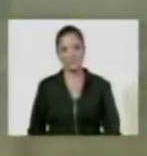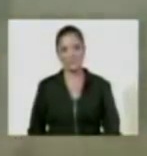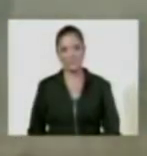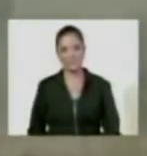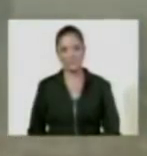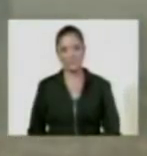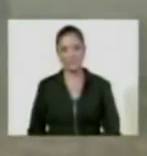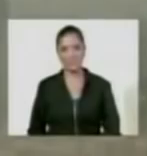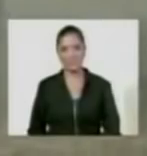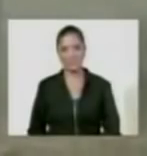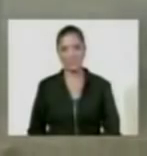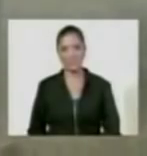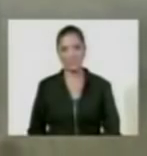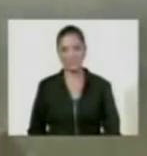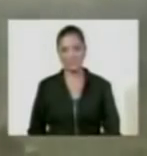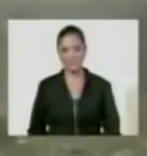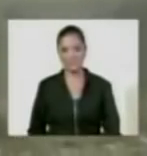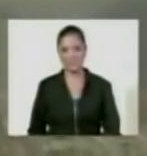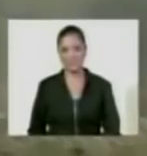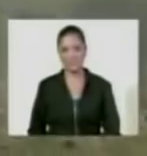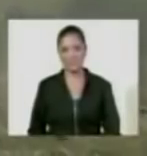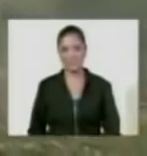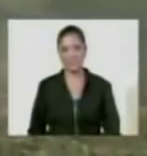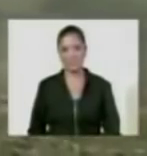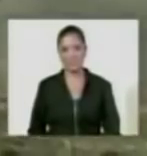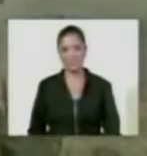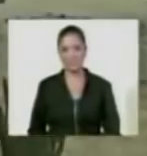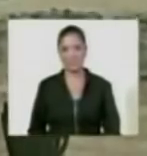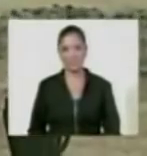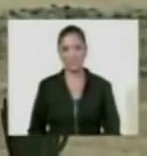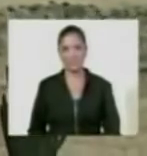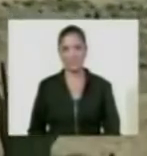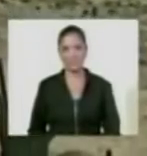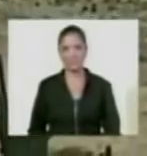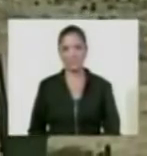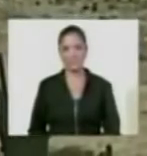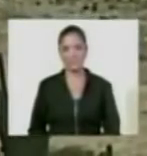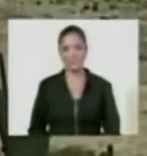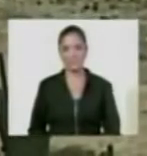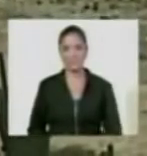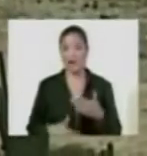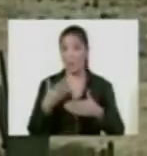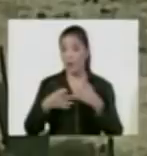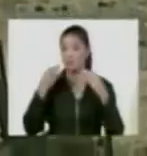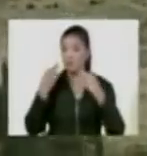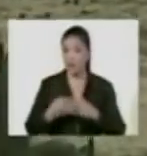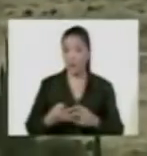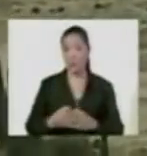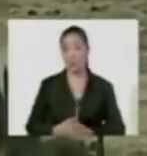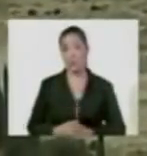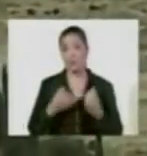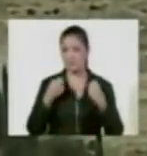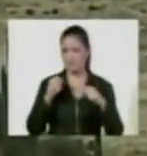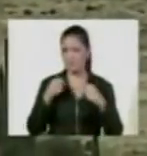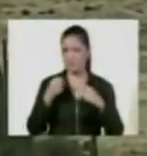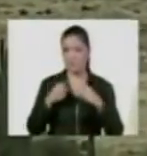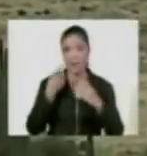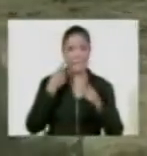Ligero de Infantería BN1 que efectúa un avance de fuego para el avance seguro del agrupamiento en su